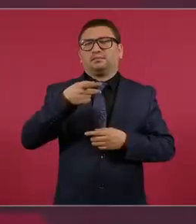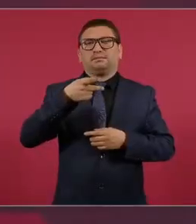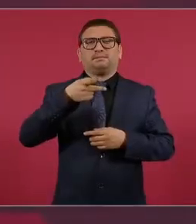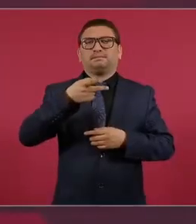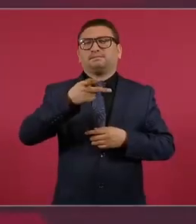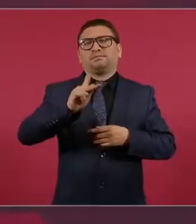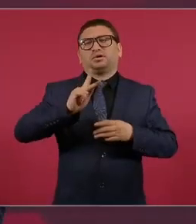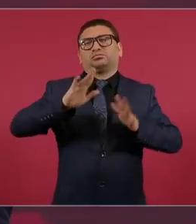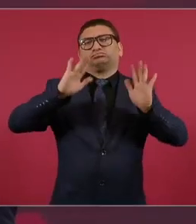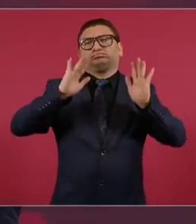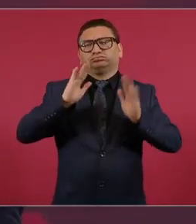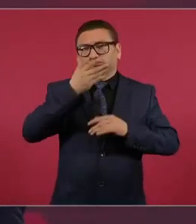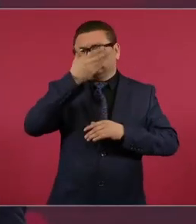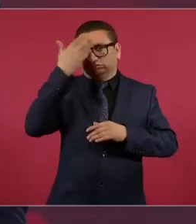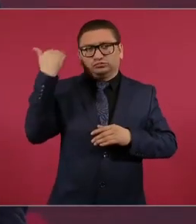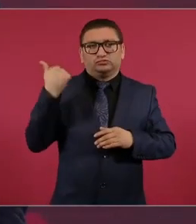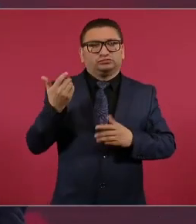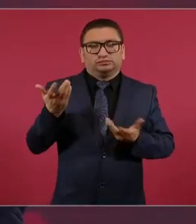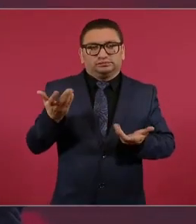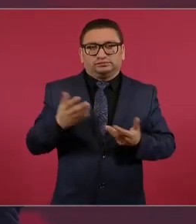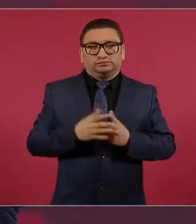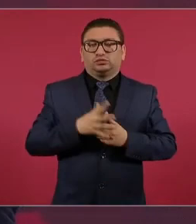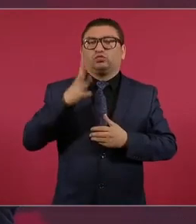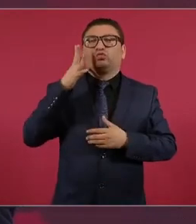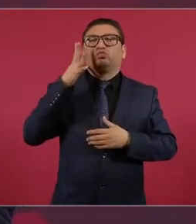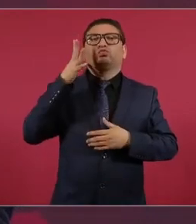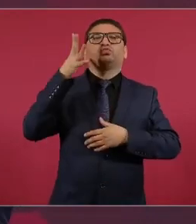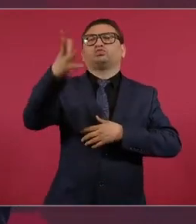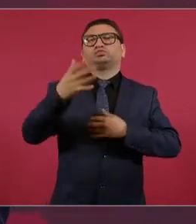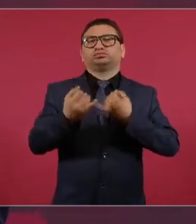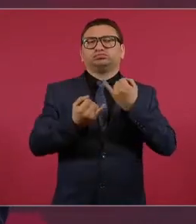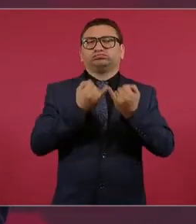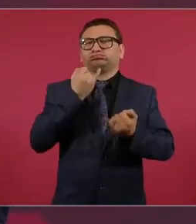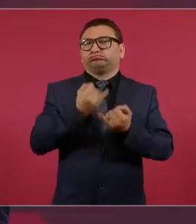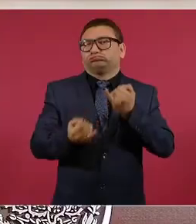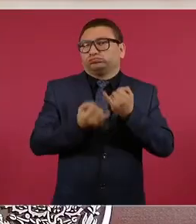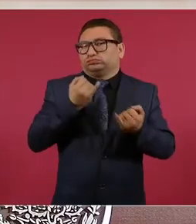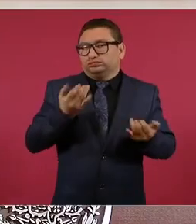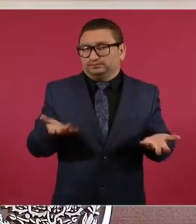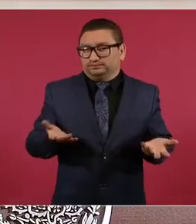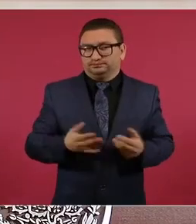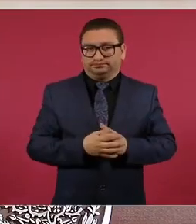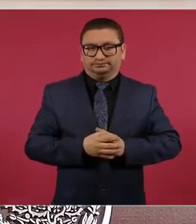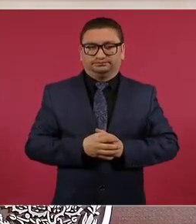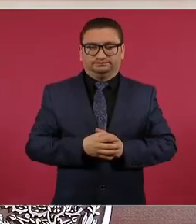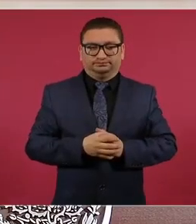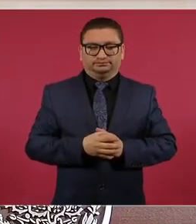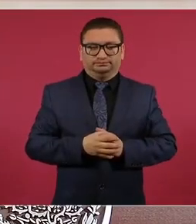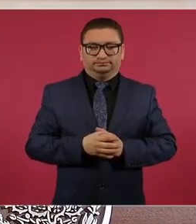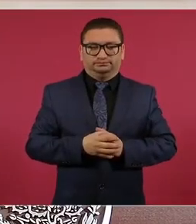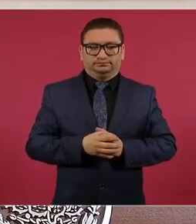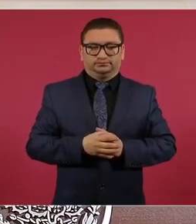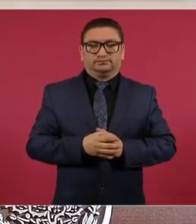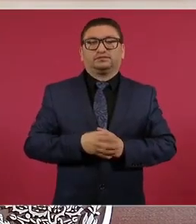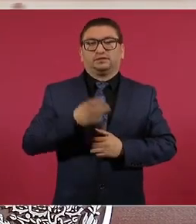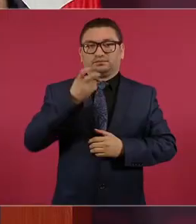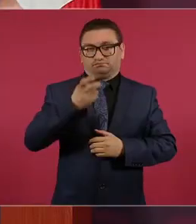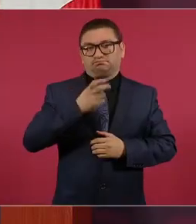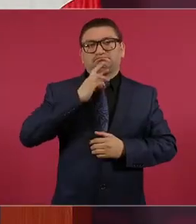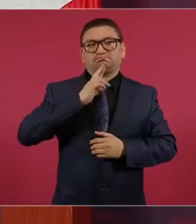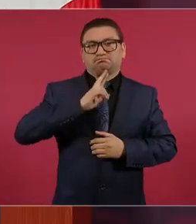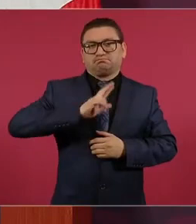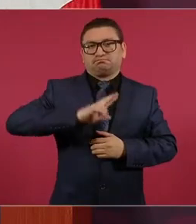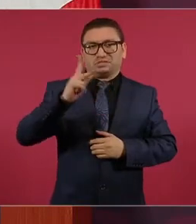no sabemos que pueda deparar el cino y es